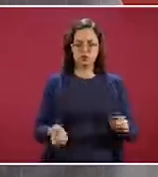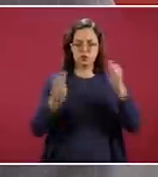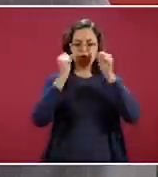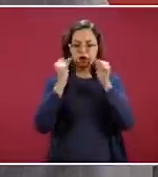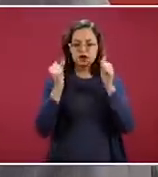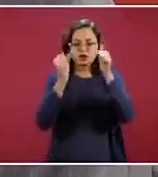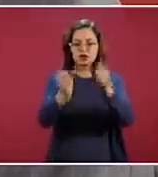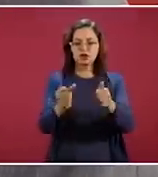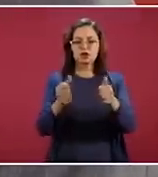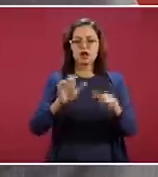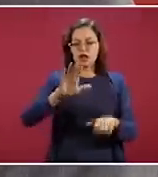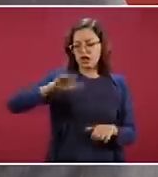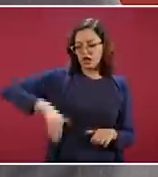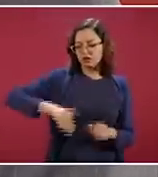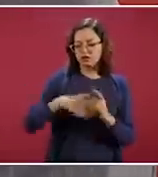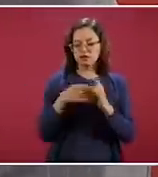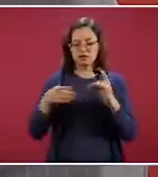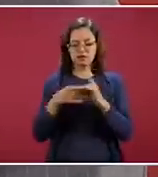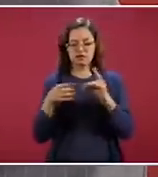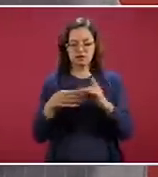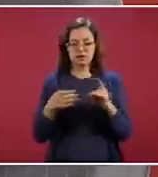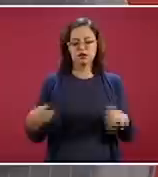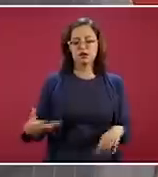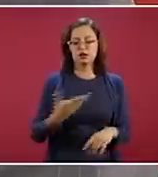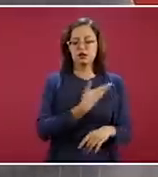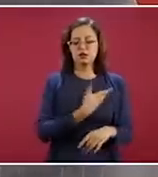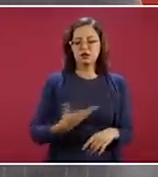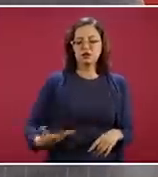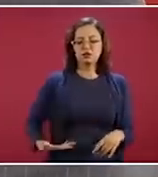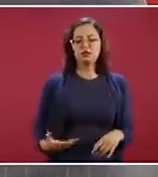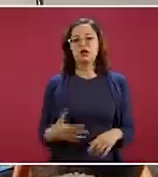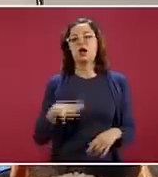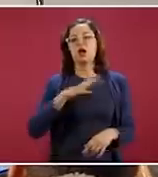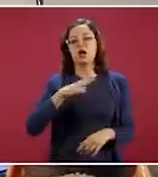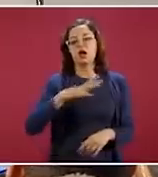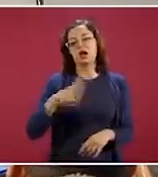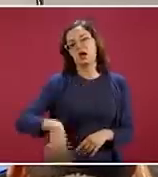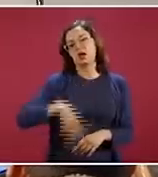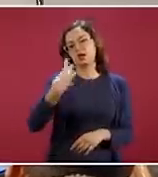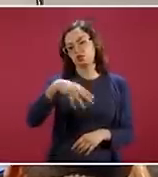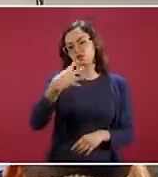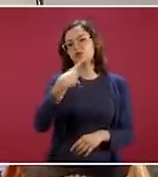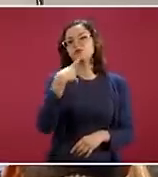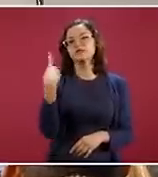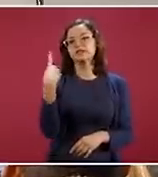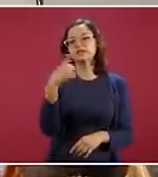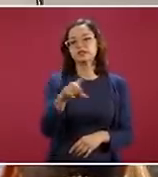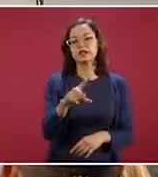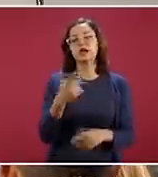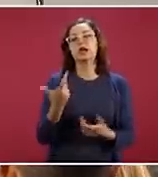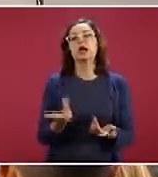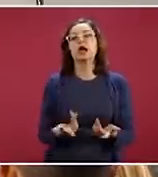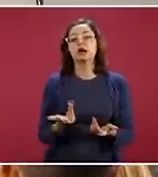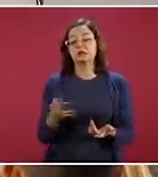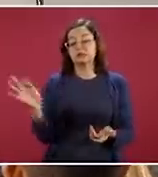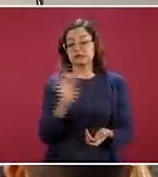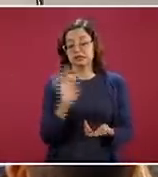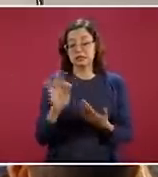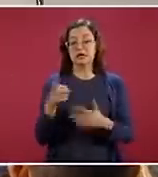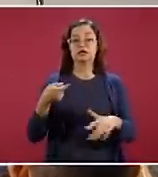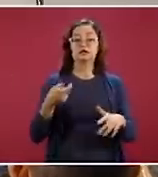el señor presidente, 14 quejas en relación a pretensiones de extorsión